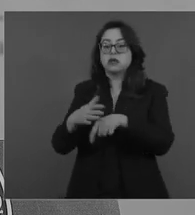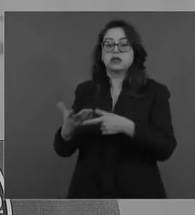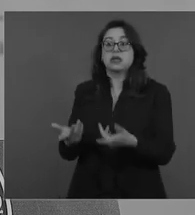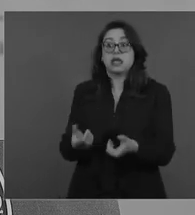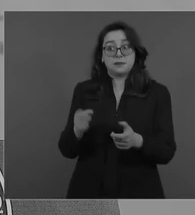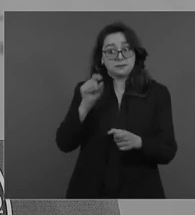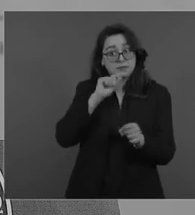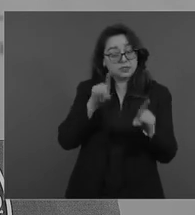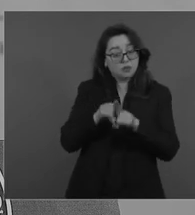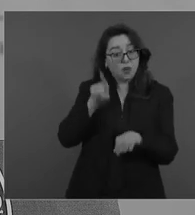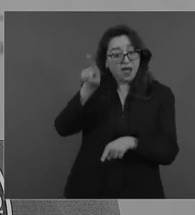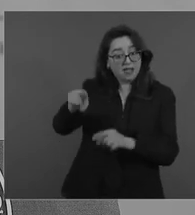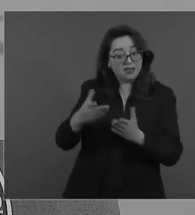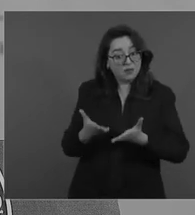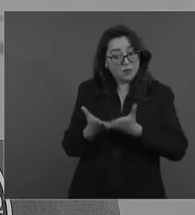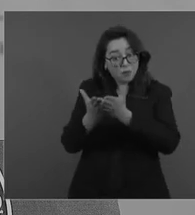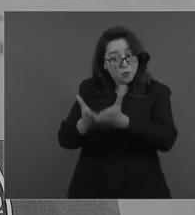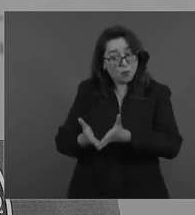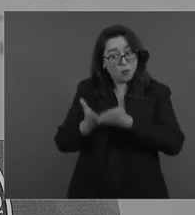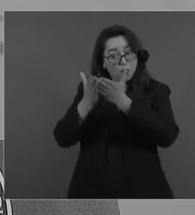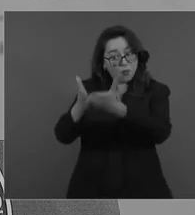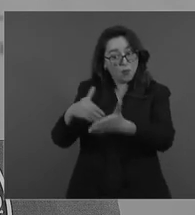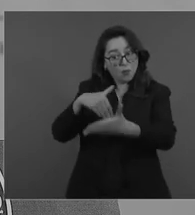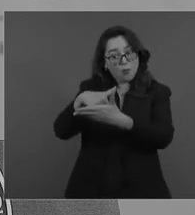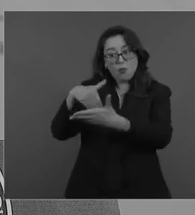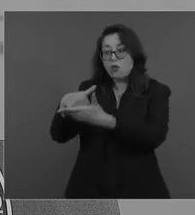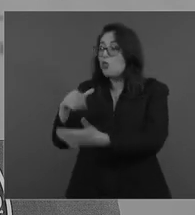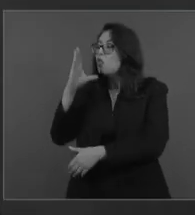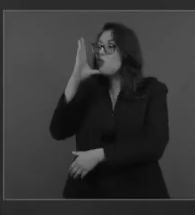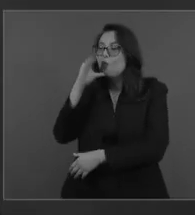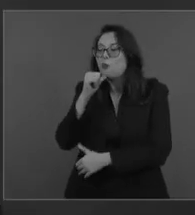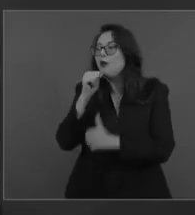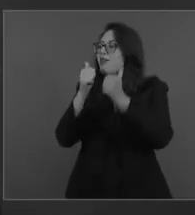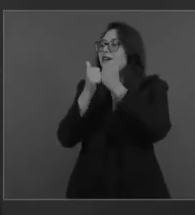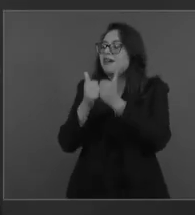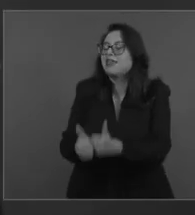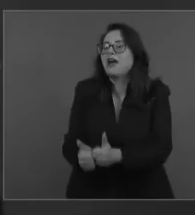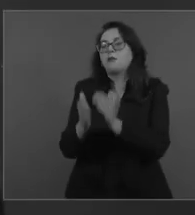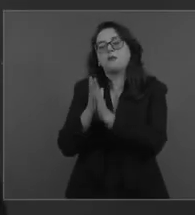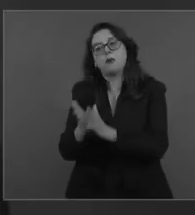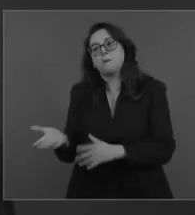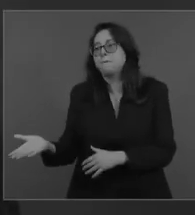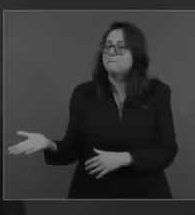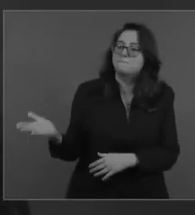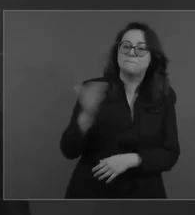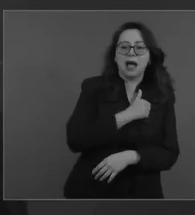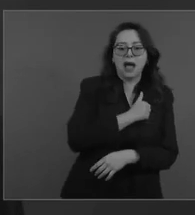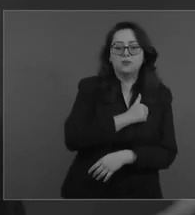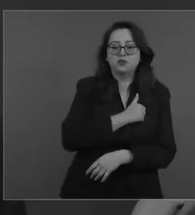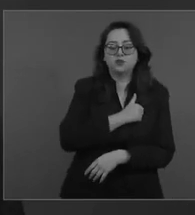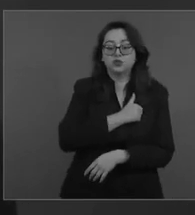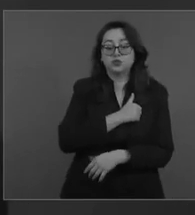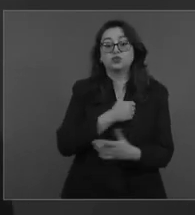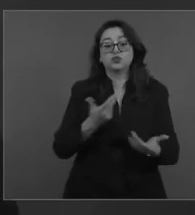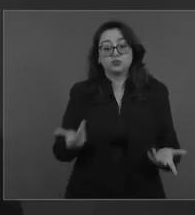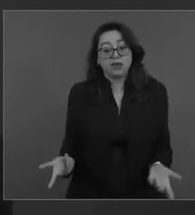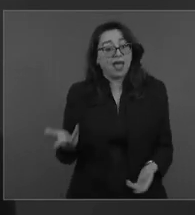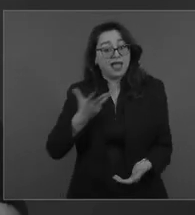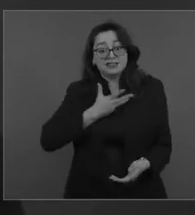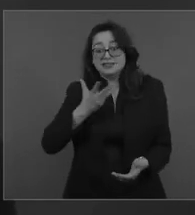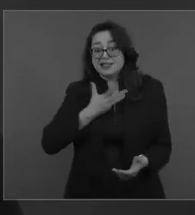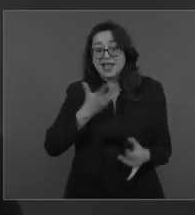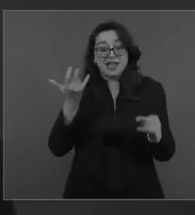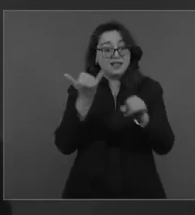el puerto y también en las colonias de alto riesgo. Se pueden no solamente consultar en las